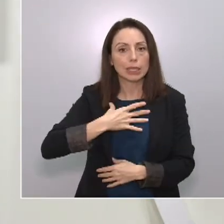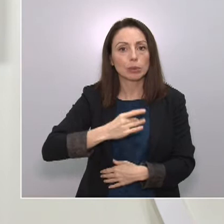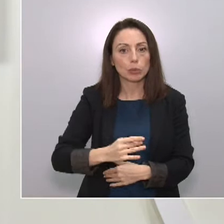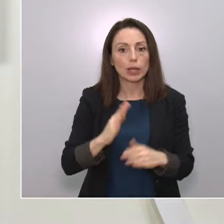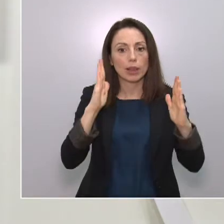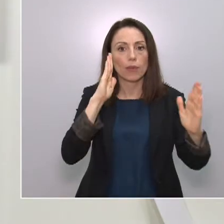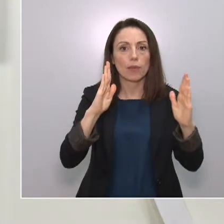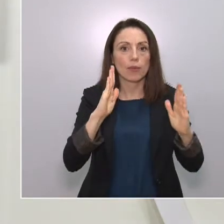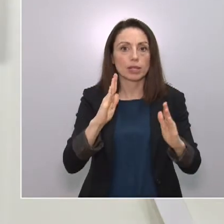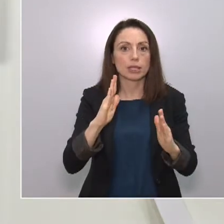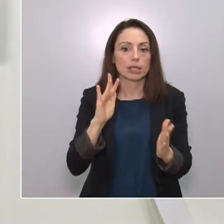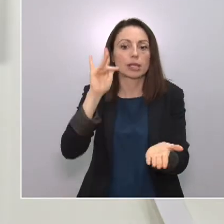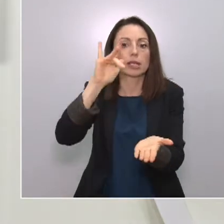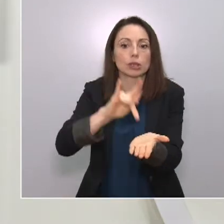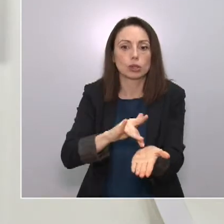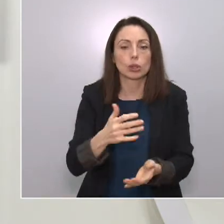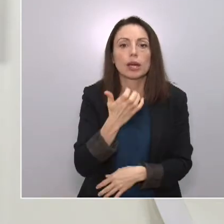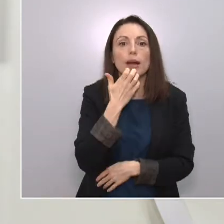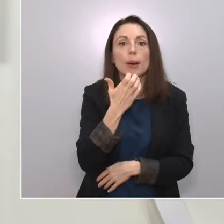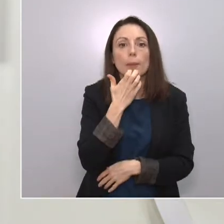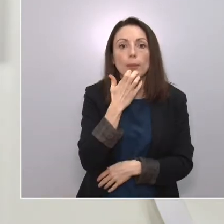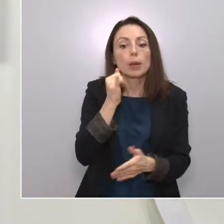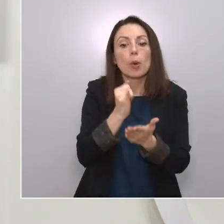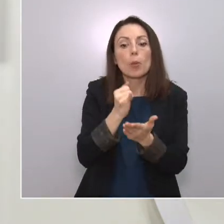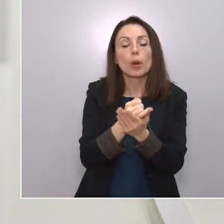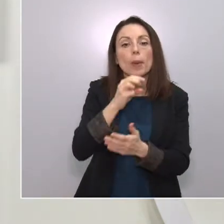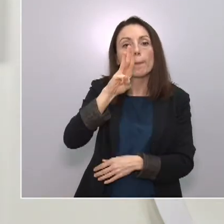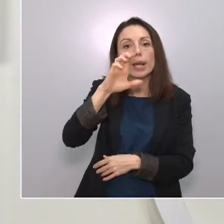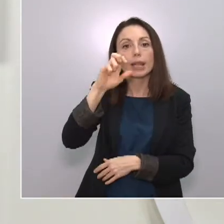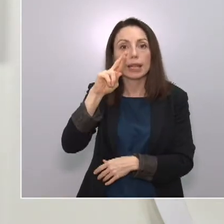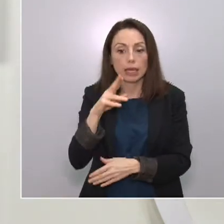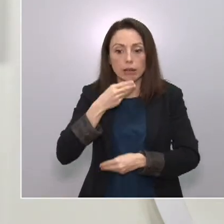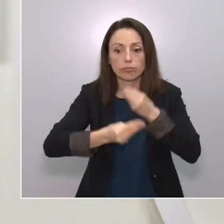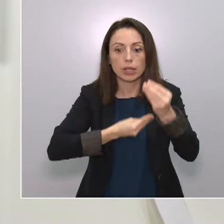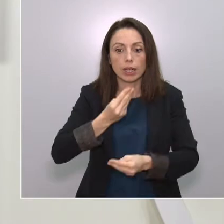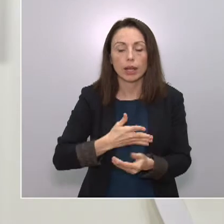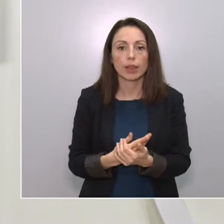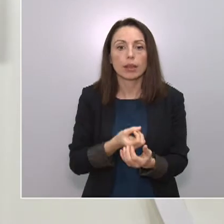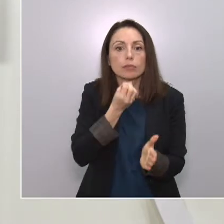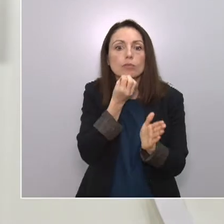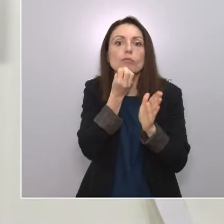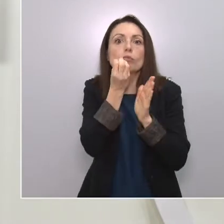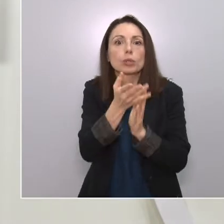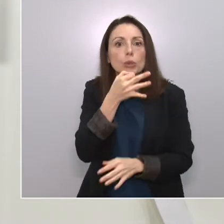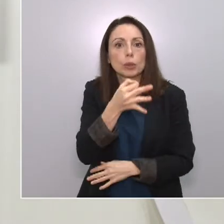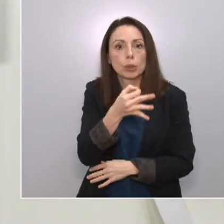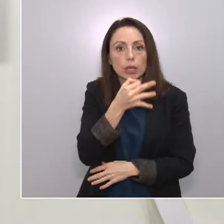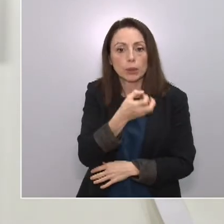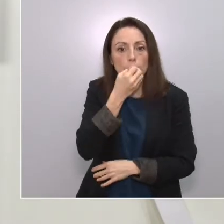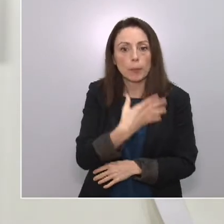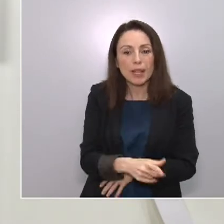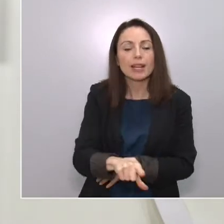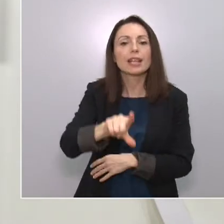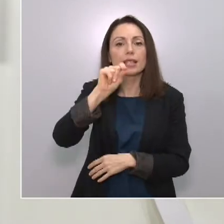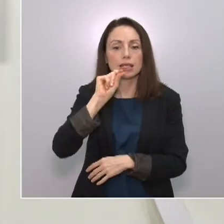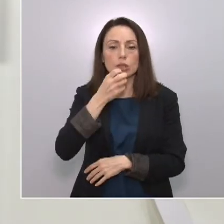fase. Por ejemplo, la realización de PCRs. Hay que acertar en las declaraciones y también en las